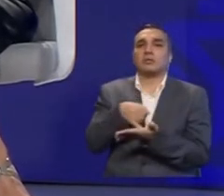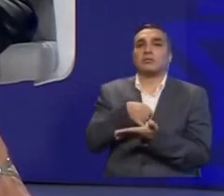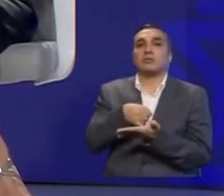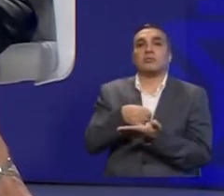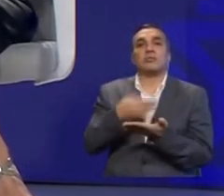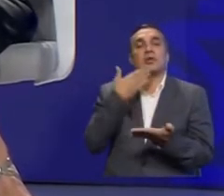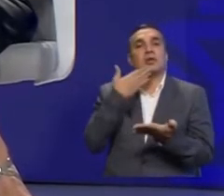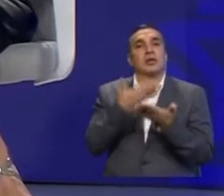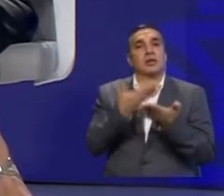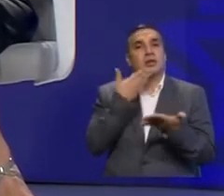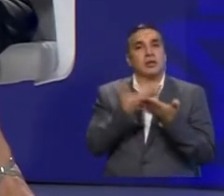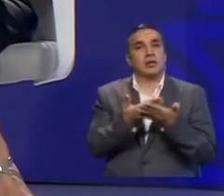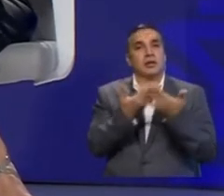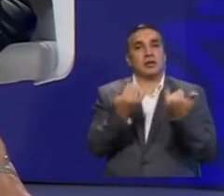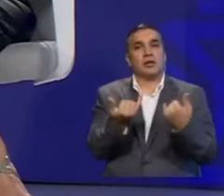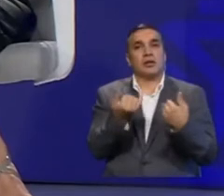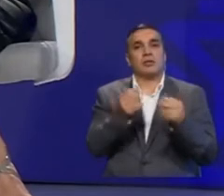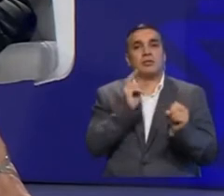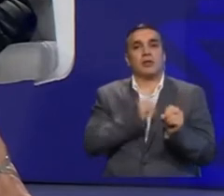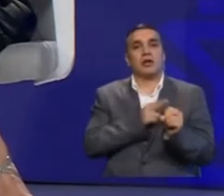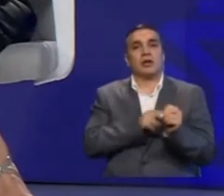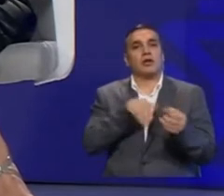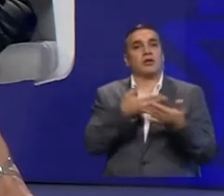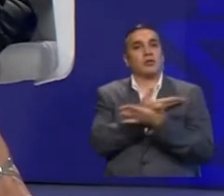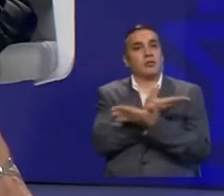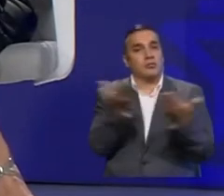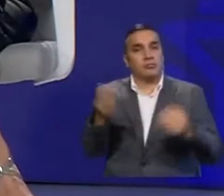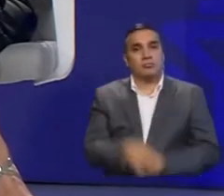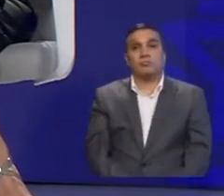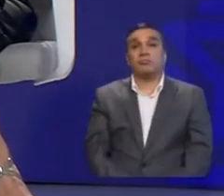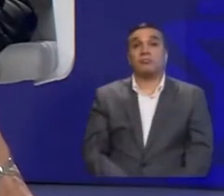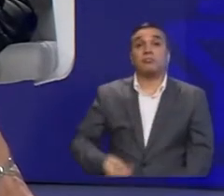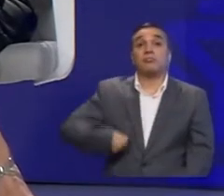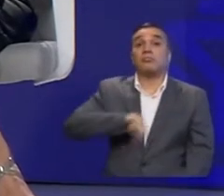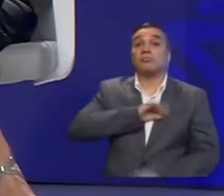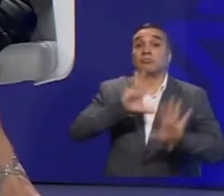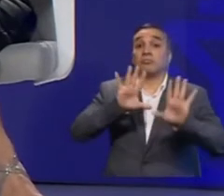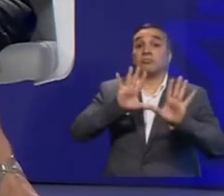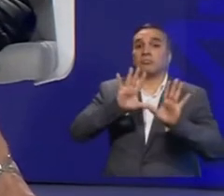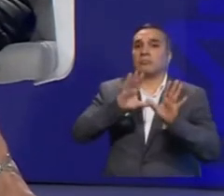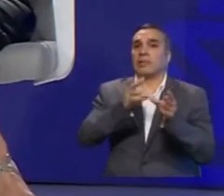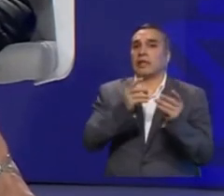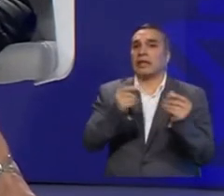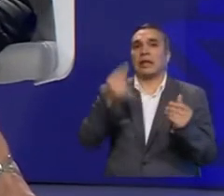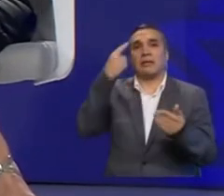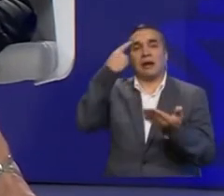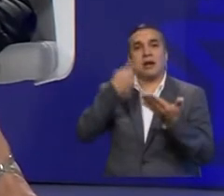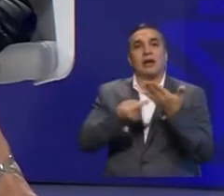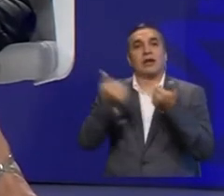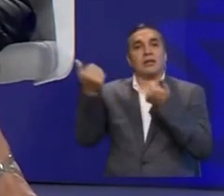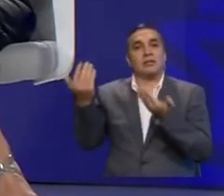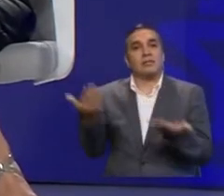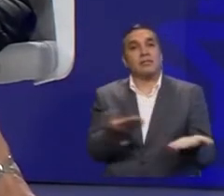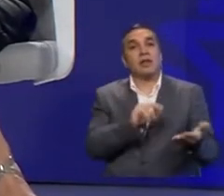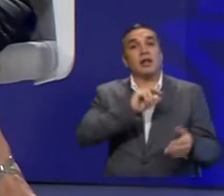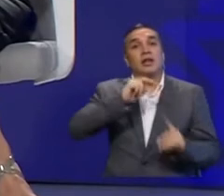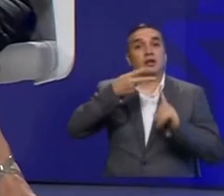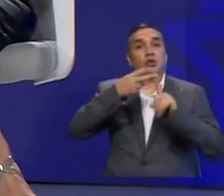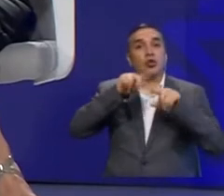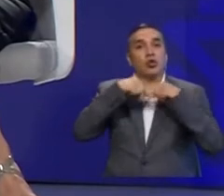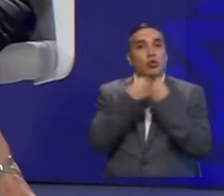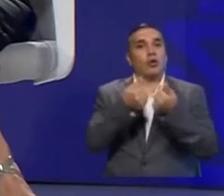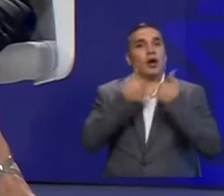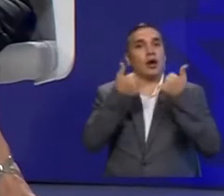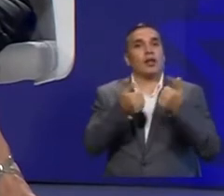a agradecer a esta hora la participación de todos ellos. Nos preparamos inmediatamente para recibir a la segunda ronda de